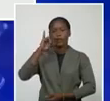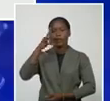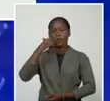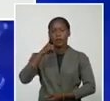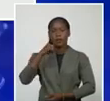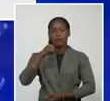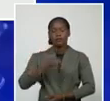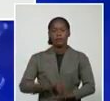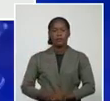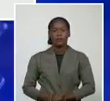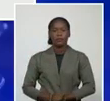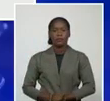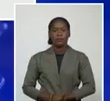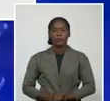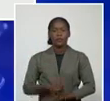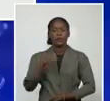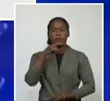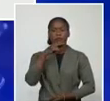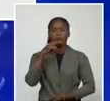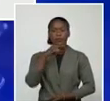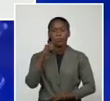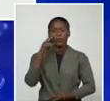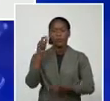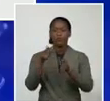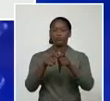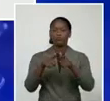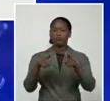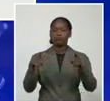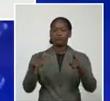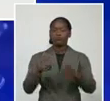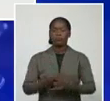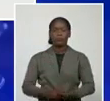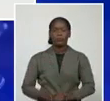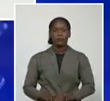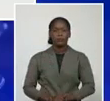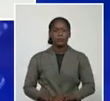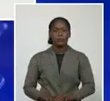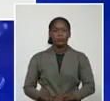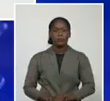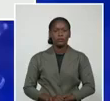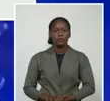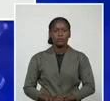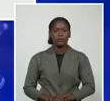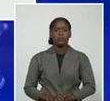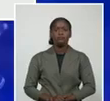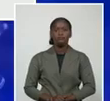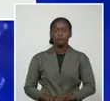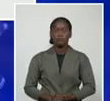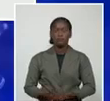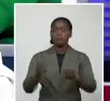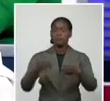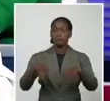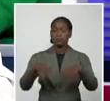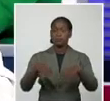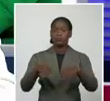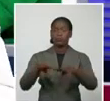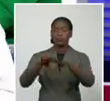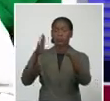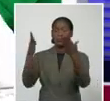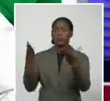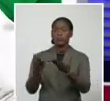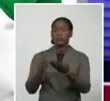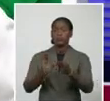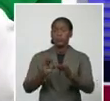mayor número de fallecidos. Esta es la situación internacional, como ya he ido